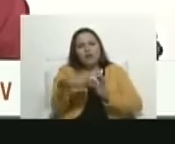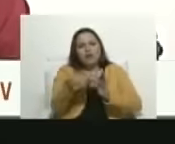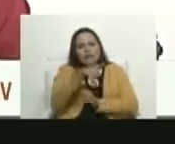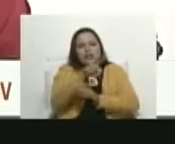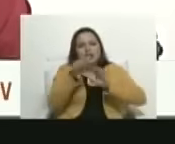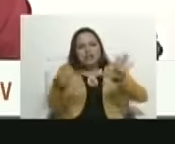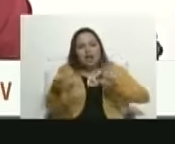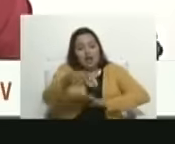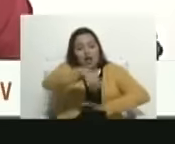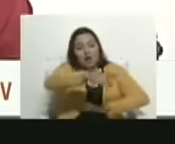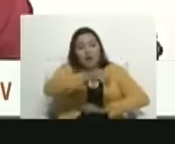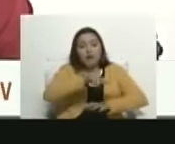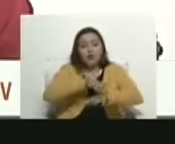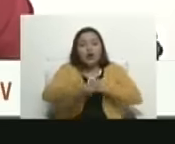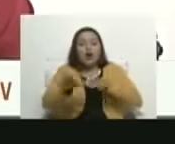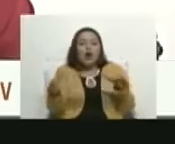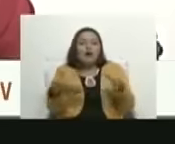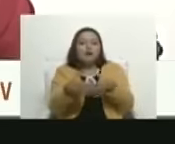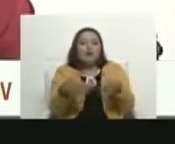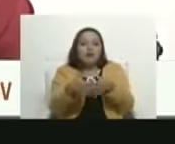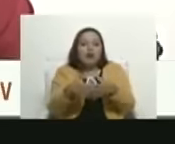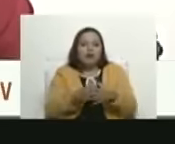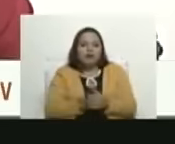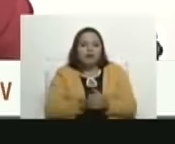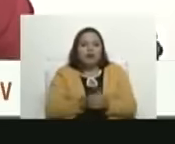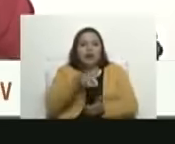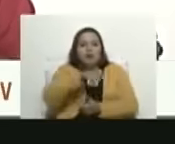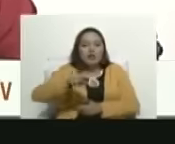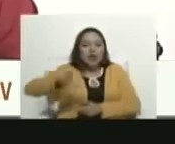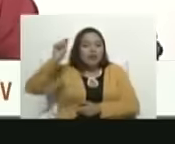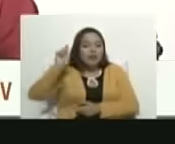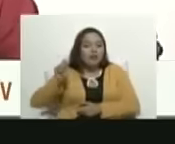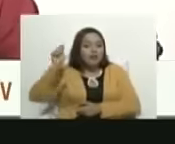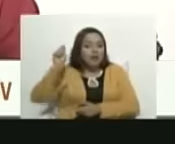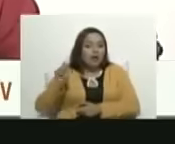mayoría, un grupo de diputados